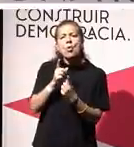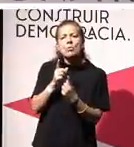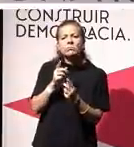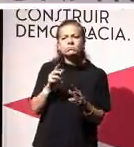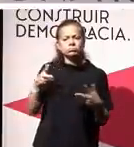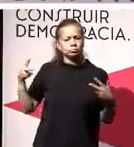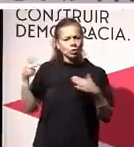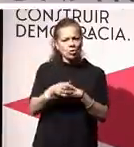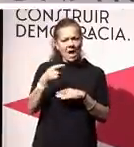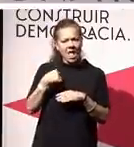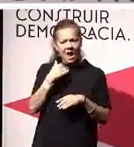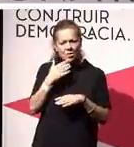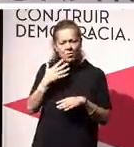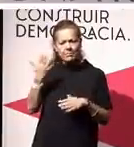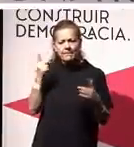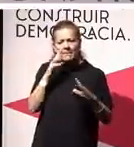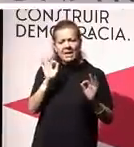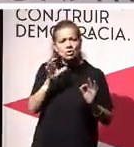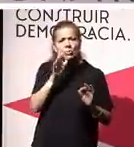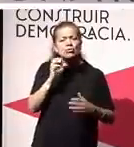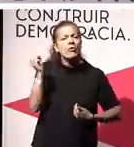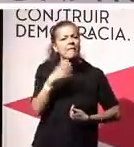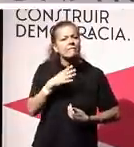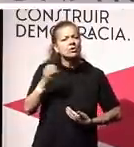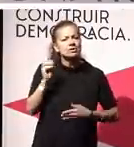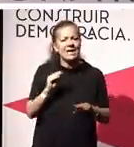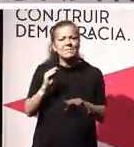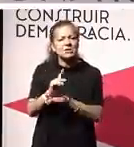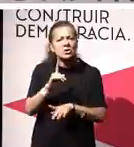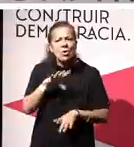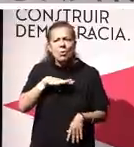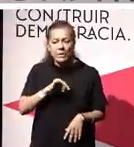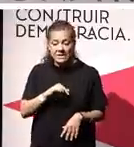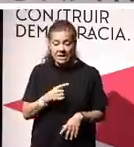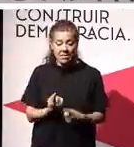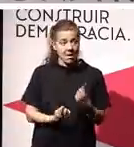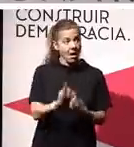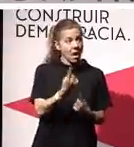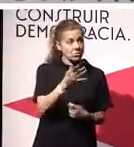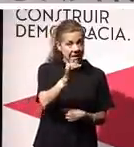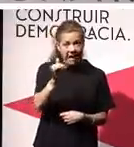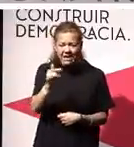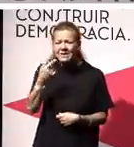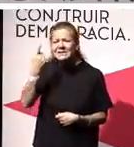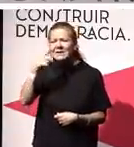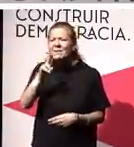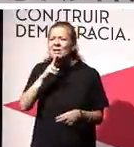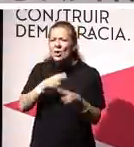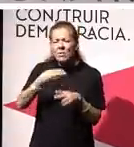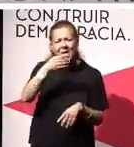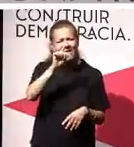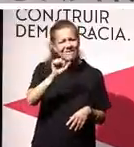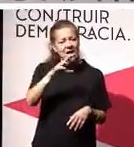muy peligrosa de nuestra economía por parte de los fondos de inversión. Probablemente a pocos de los que estamos aquí nos suenan nombres como